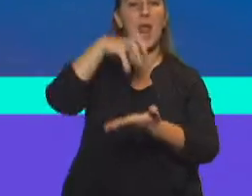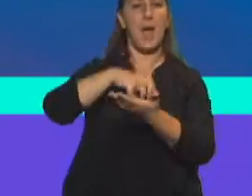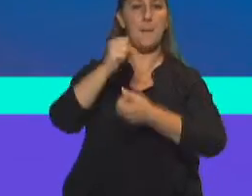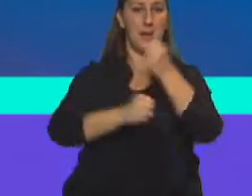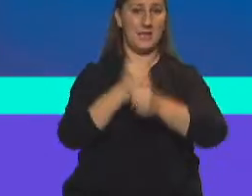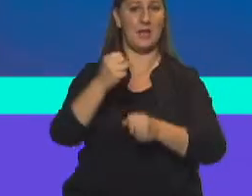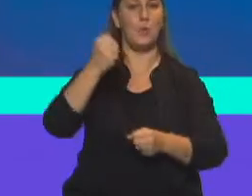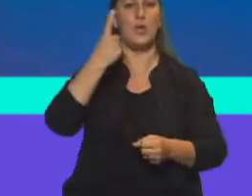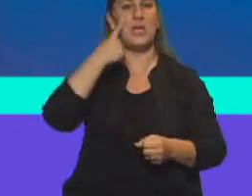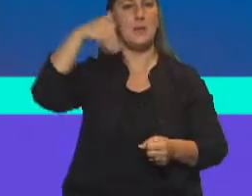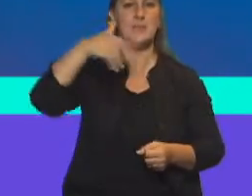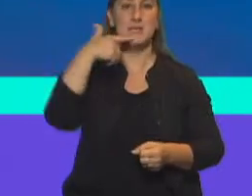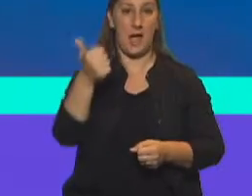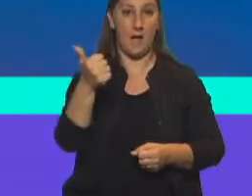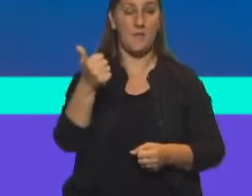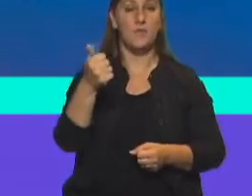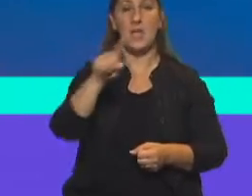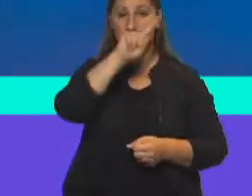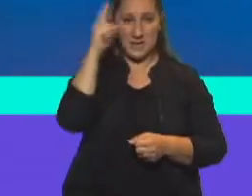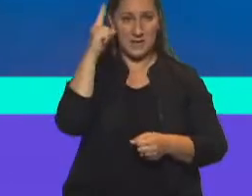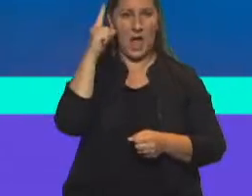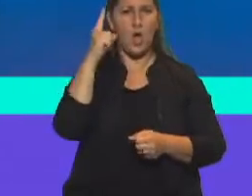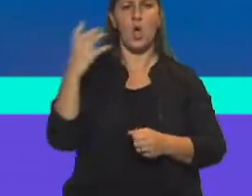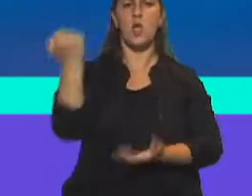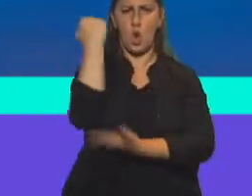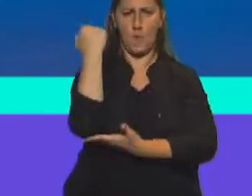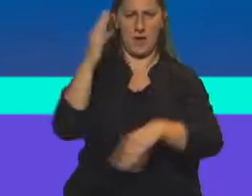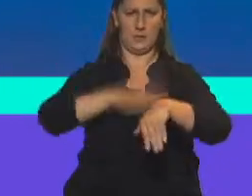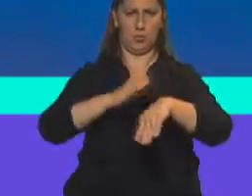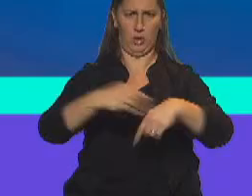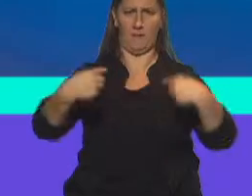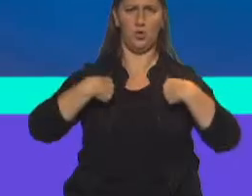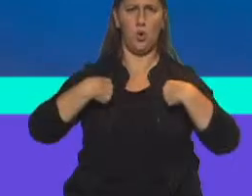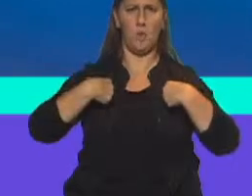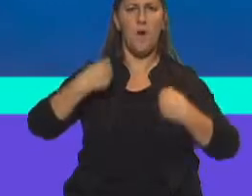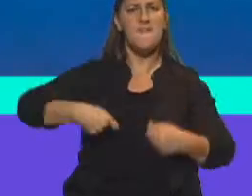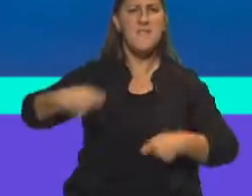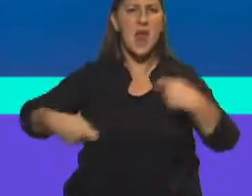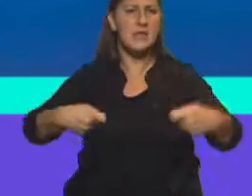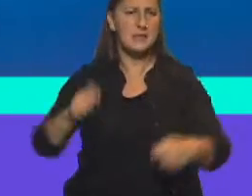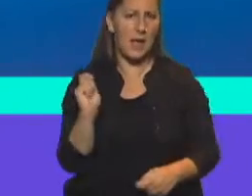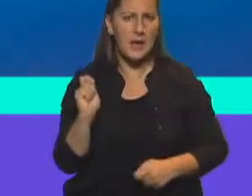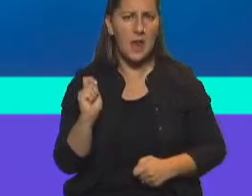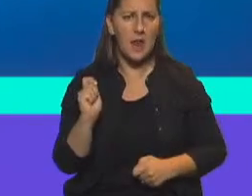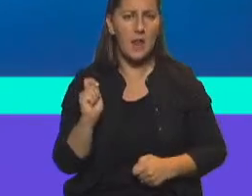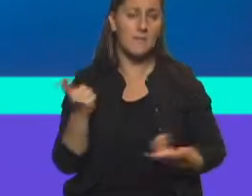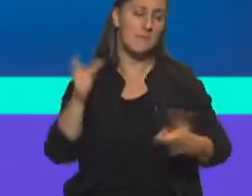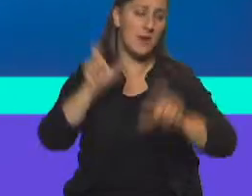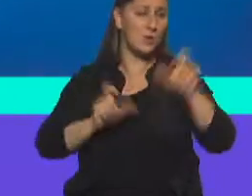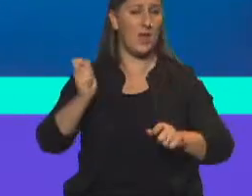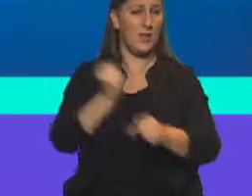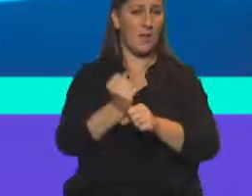con IMSA en Mendoza. El Estado argentino se pone al hombro de la economía. ¿Y quién financia el Estado argentino? Bueno, fundamentalmente los